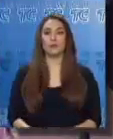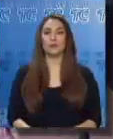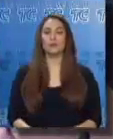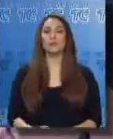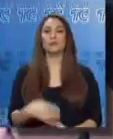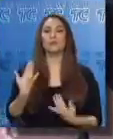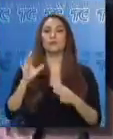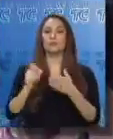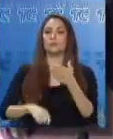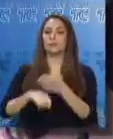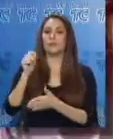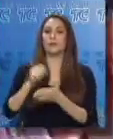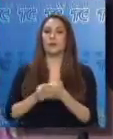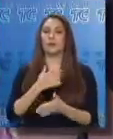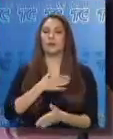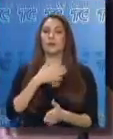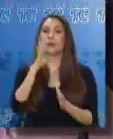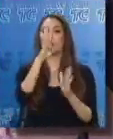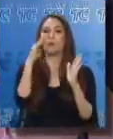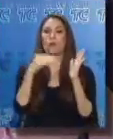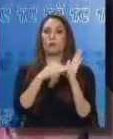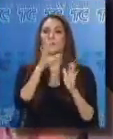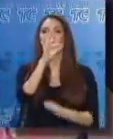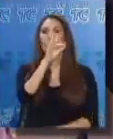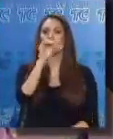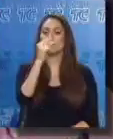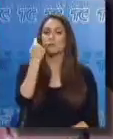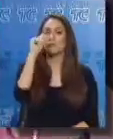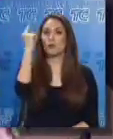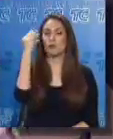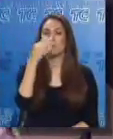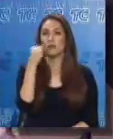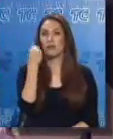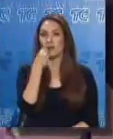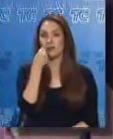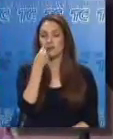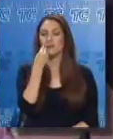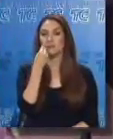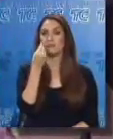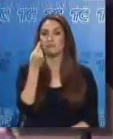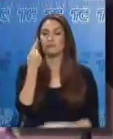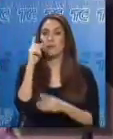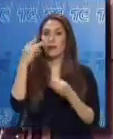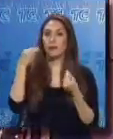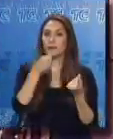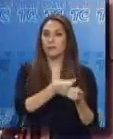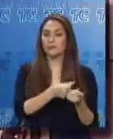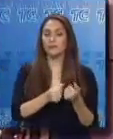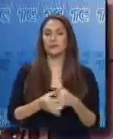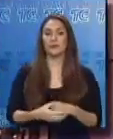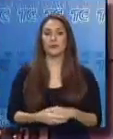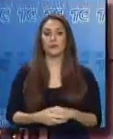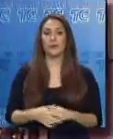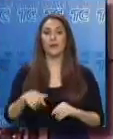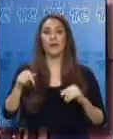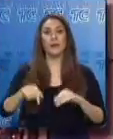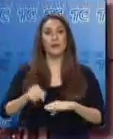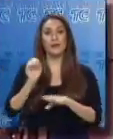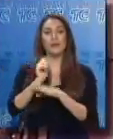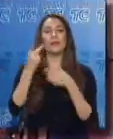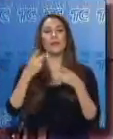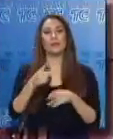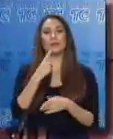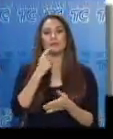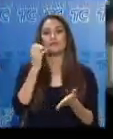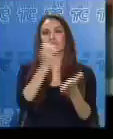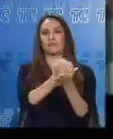firmó un contrato con nosotros de 4.900 millones de dólares. Con 1.000 millones de dólares para inversión. En temas nacionales, Correa